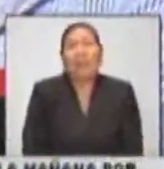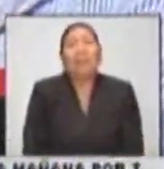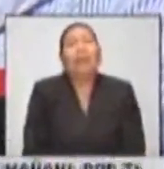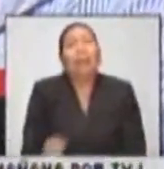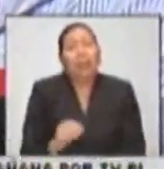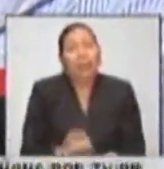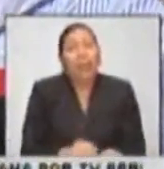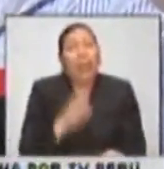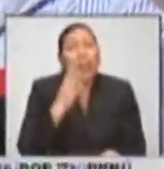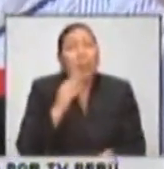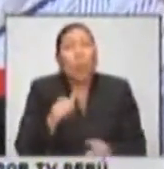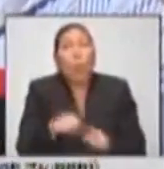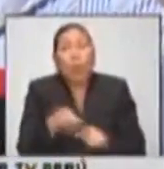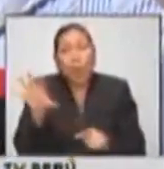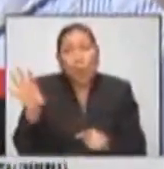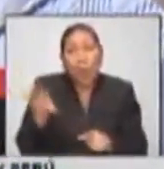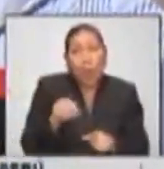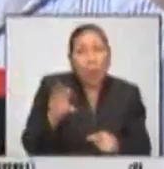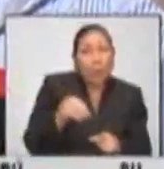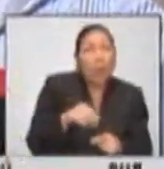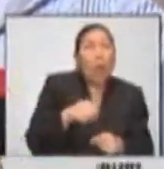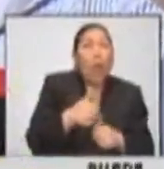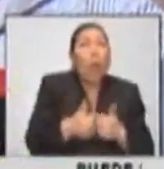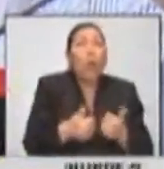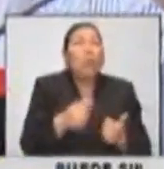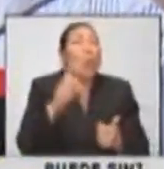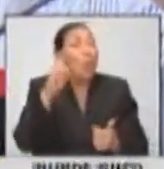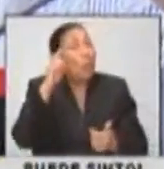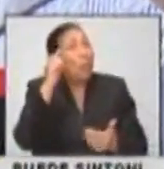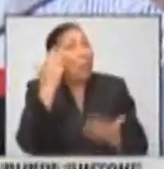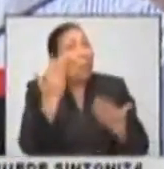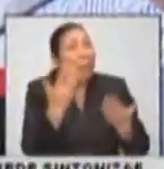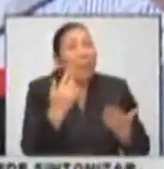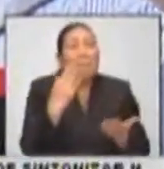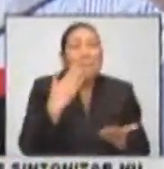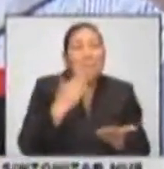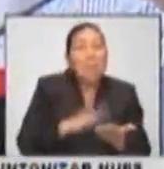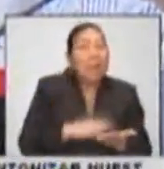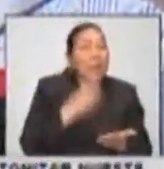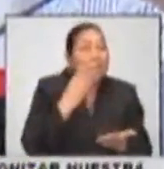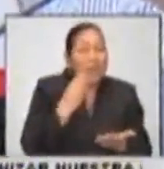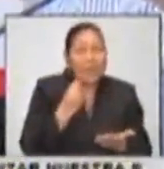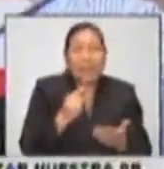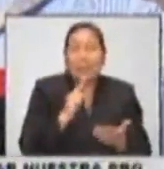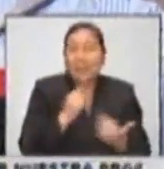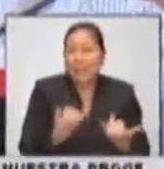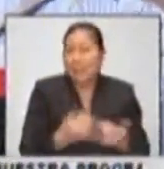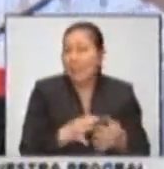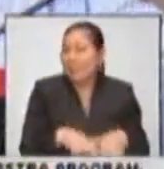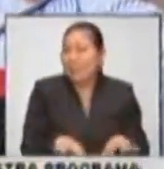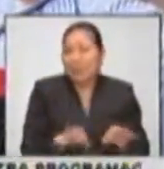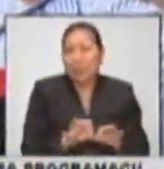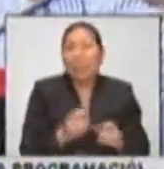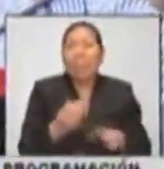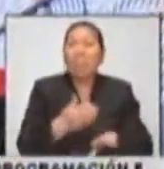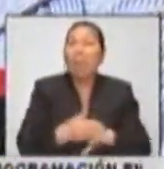las experiencias de otros países o experimentar antes que utilizar la curva de la experiencia, y eso me parece que es importante. Y hay países que han desarrollado mucho y